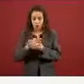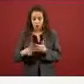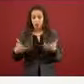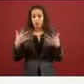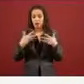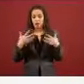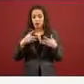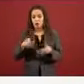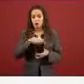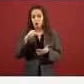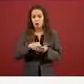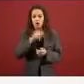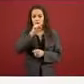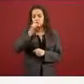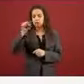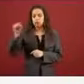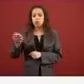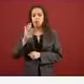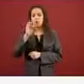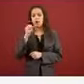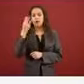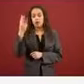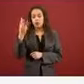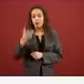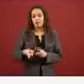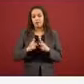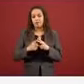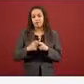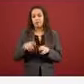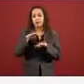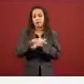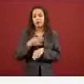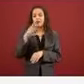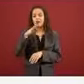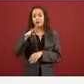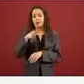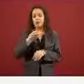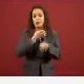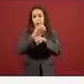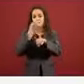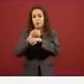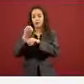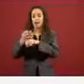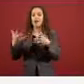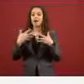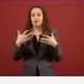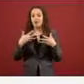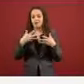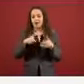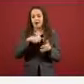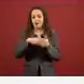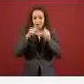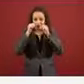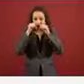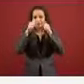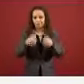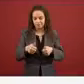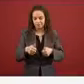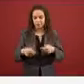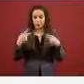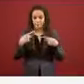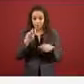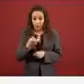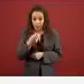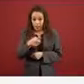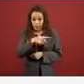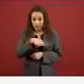43 regiones en lo que está dividido en los 19 estados donde tenemos presencia. Entonces, el personal que dirige, el personal que conduce, el